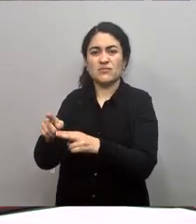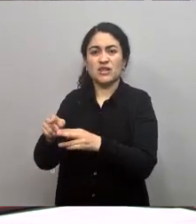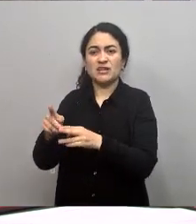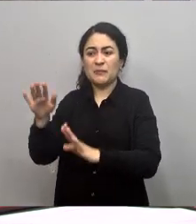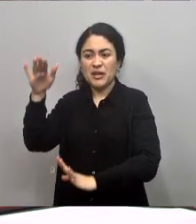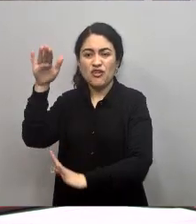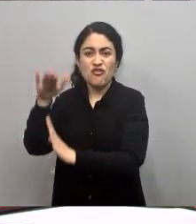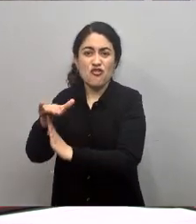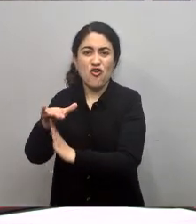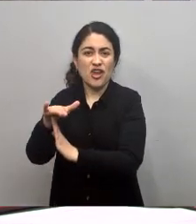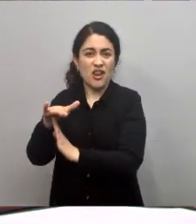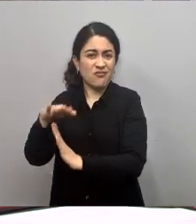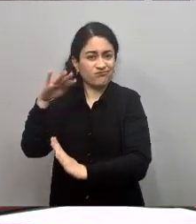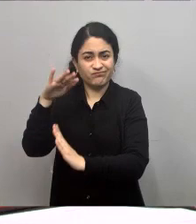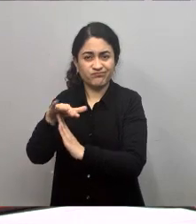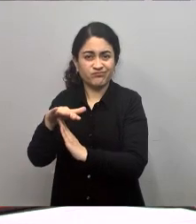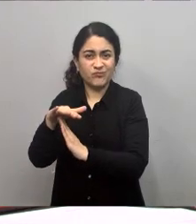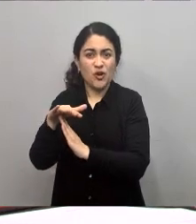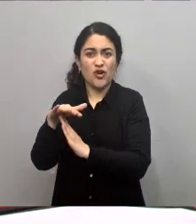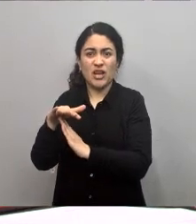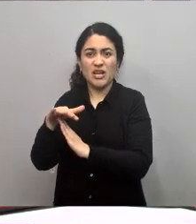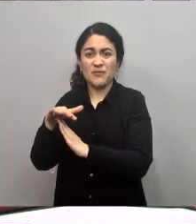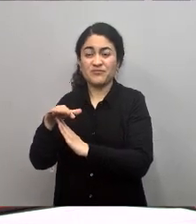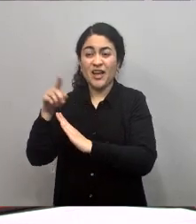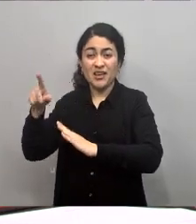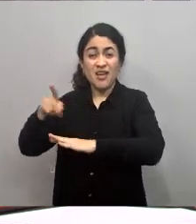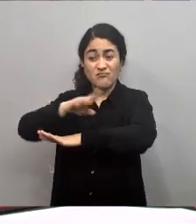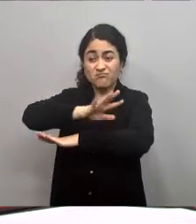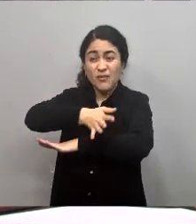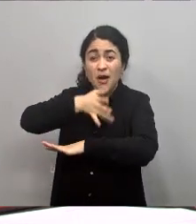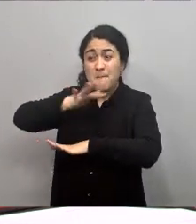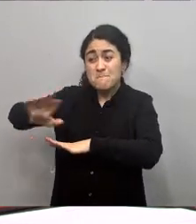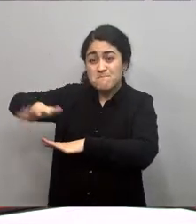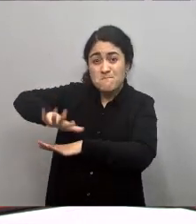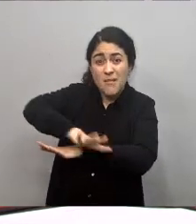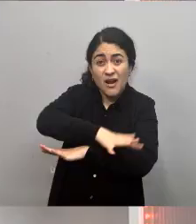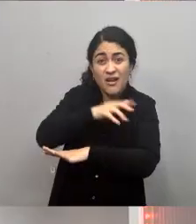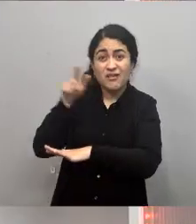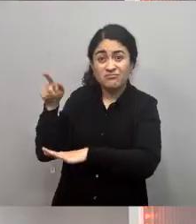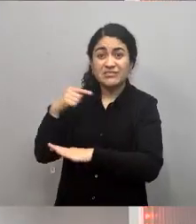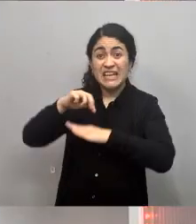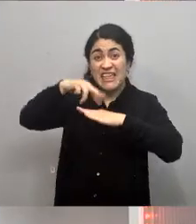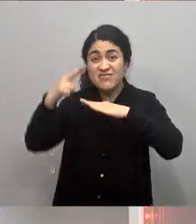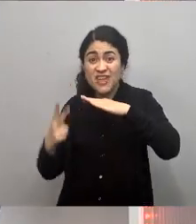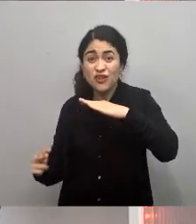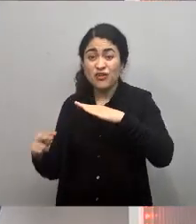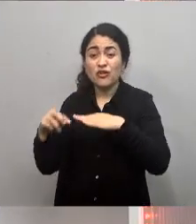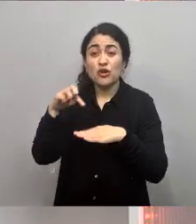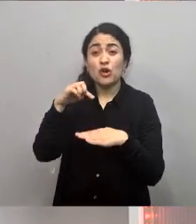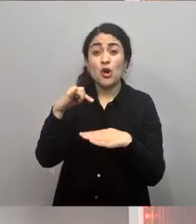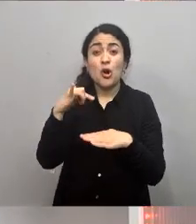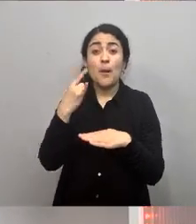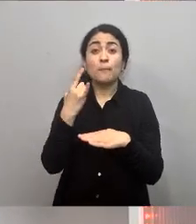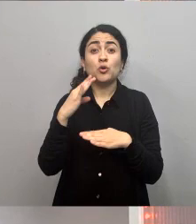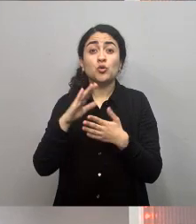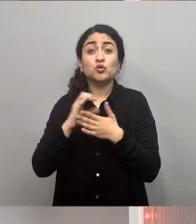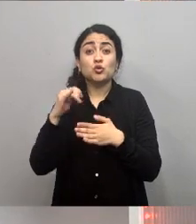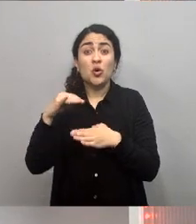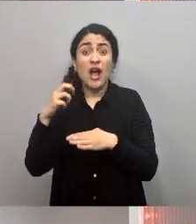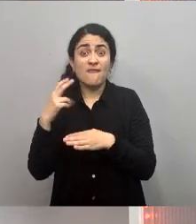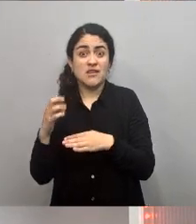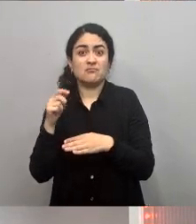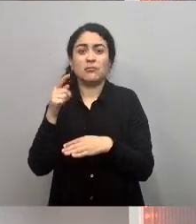dentro de lo que es este cordón industrial del borde costero de Quintero Puchuncaví. Perfecto. En ese tema también ustedes han